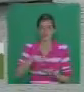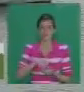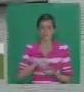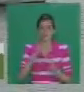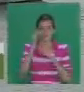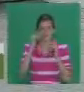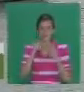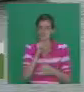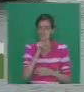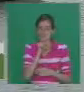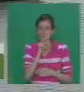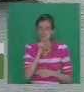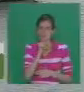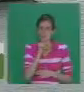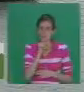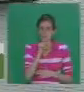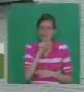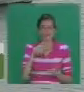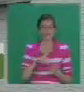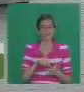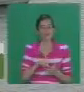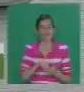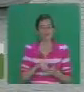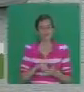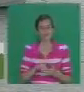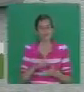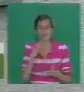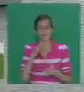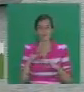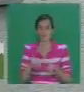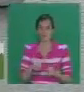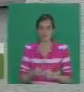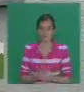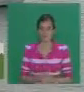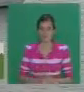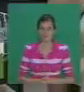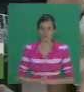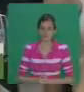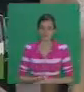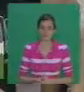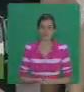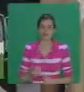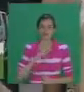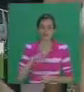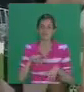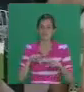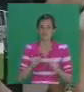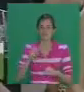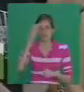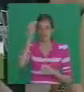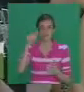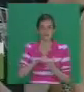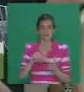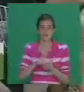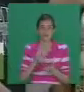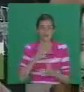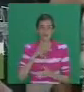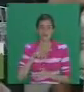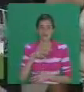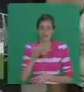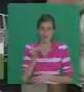en cuenta quiénes son y dónde están, ¿no?, a través de este registro. Nosotros nos registramos para saber en qué punto estamos